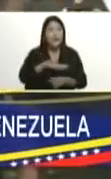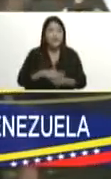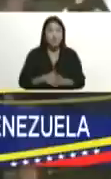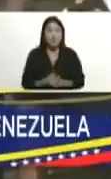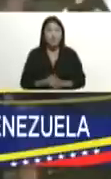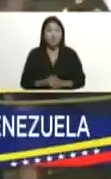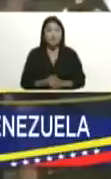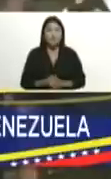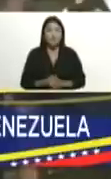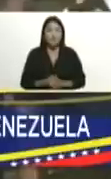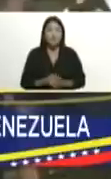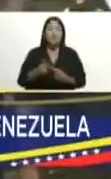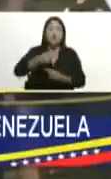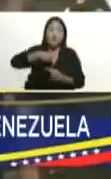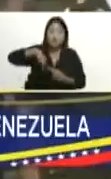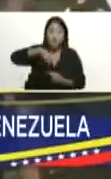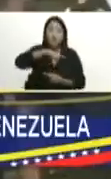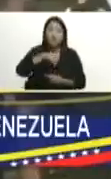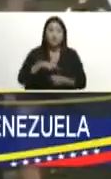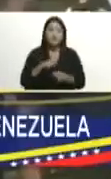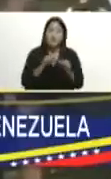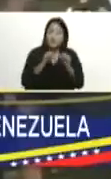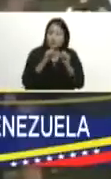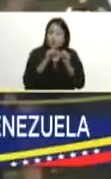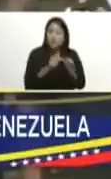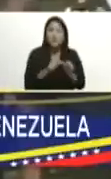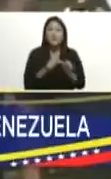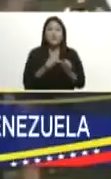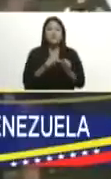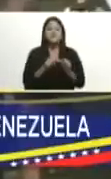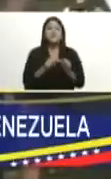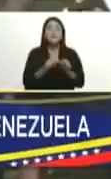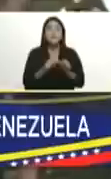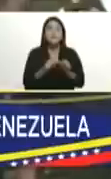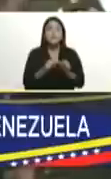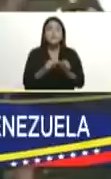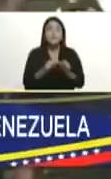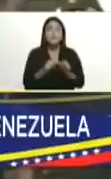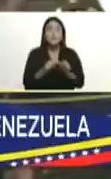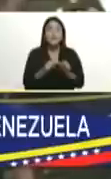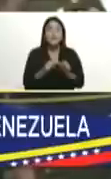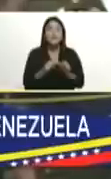ciudadanas, vamos a actuar de manera cívica, como siempre lo hemos hecho,